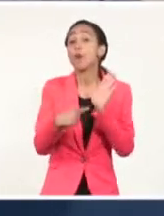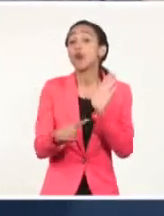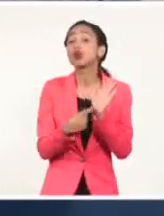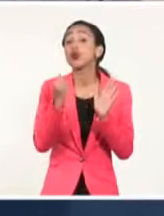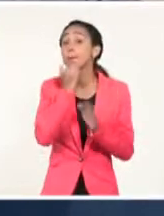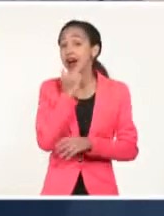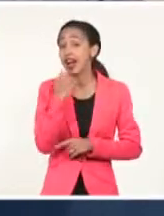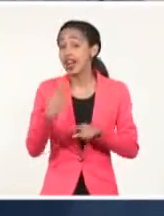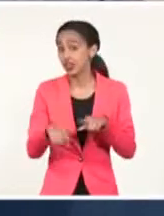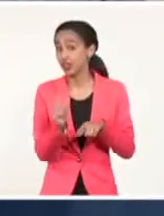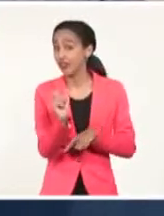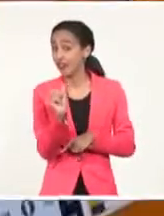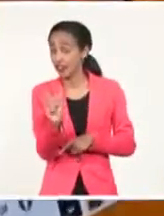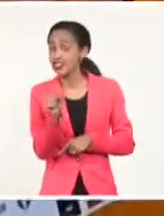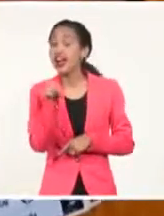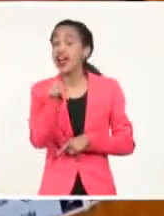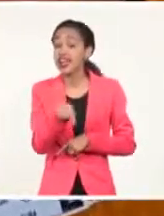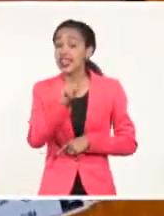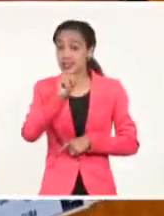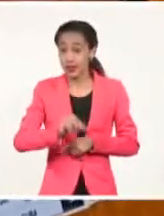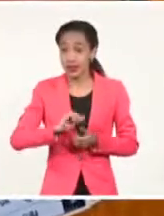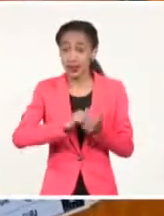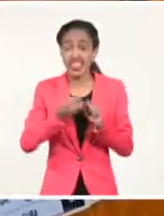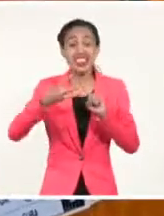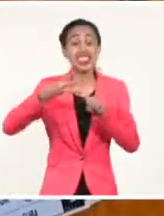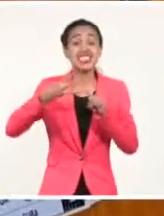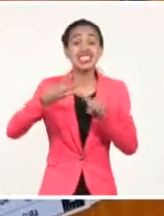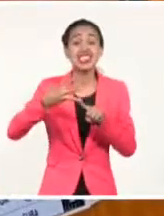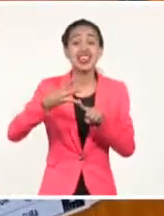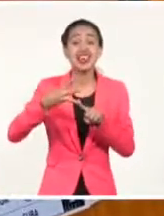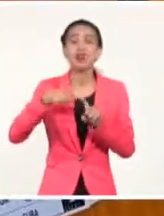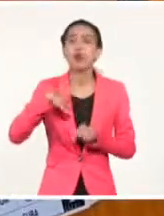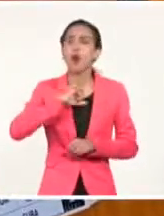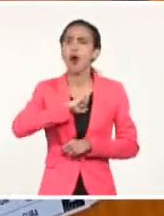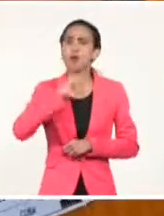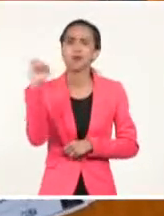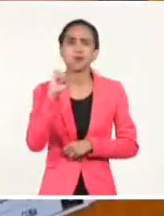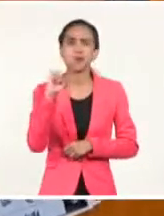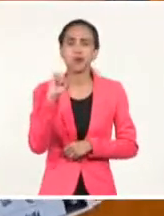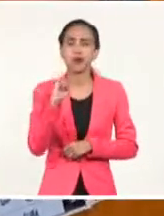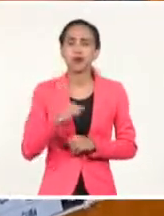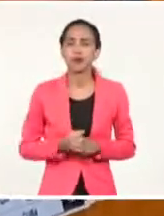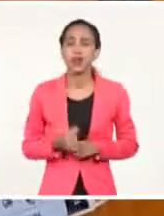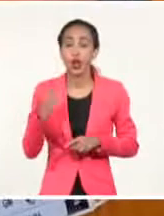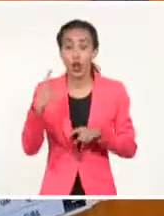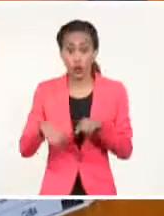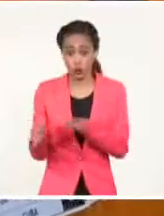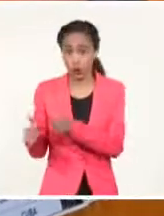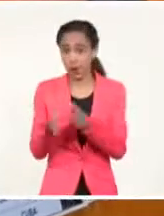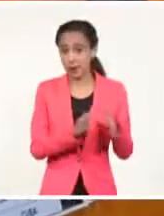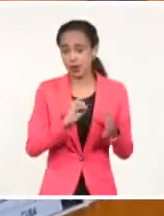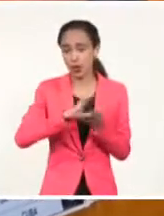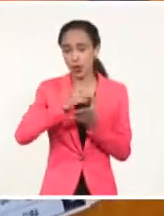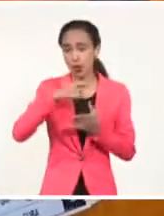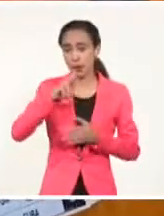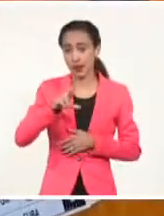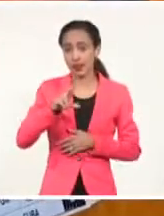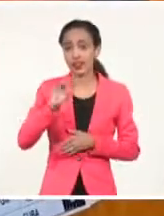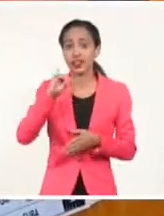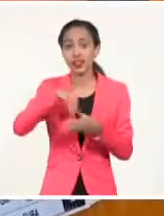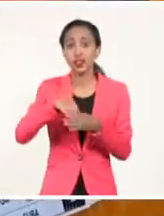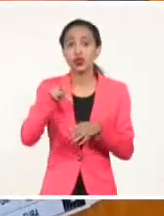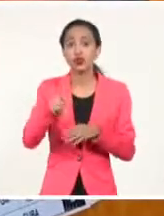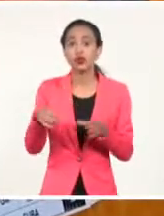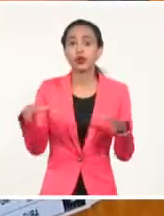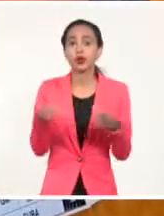fechas restantes estaría consiguiendo su tercera y definitiva norma de gran maestro. Por su parte, Omar Almeida, integrante del último equipo olímpico, se impuso